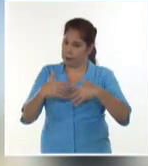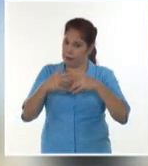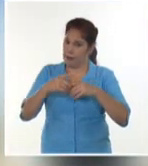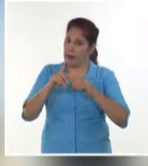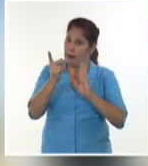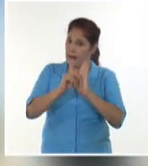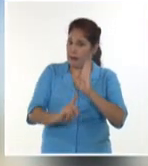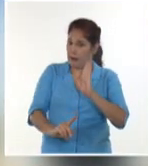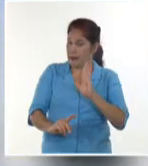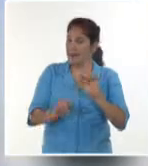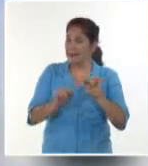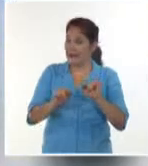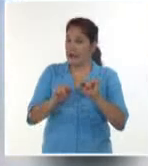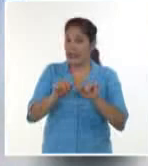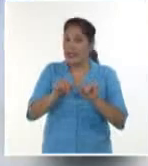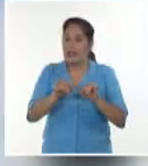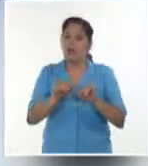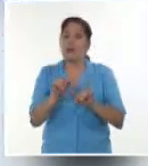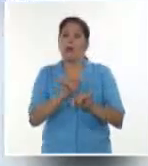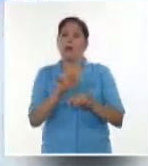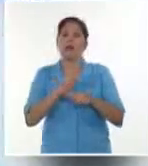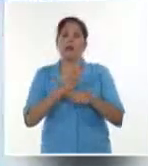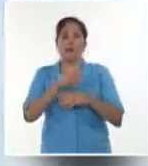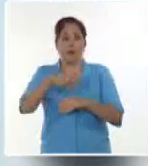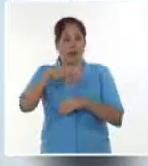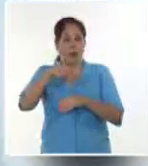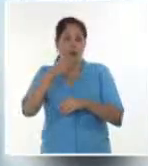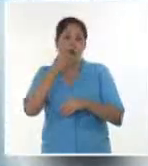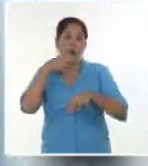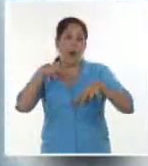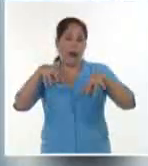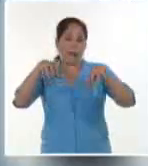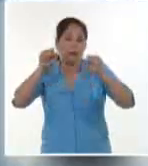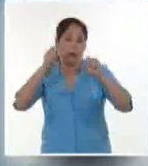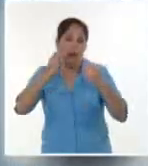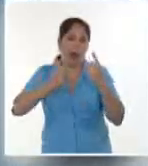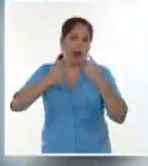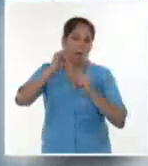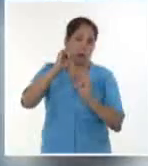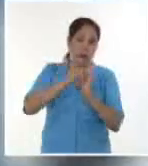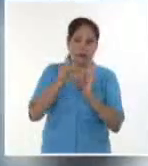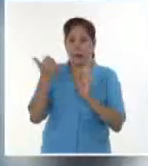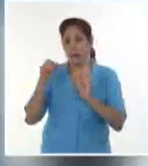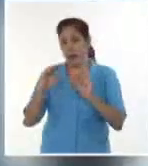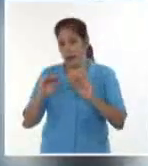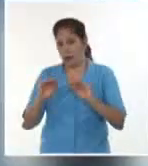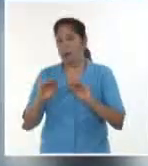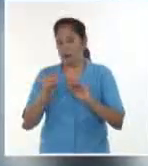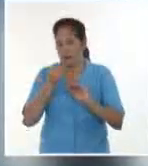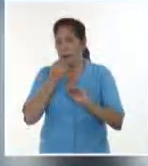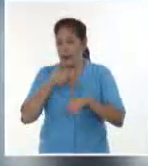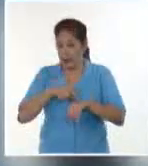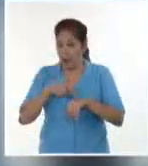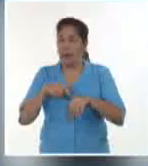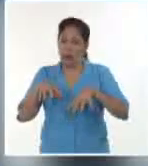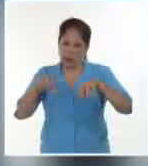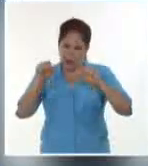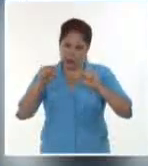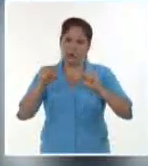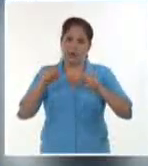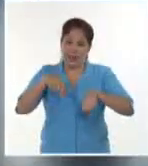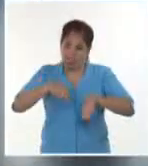que también hace que en el día de hoy vamos a tener afectación, ya estamos afectando el servicio en estos momentos,